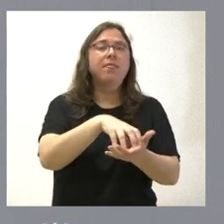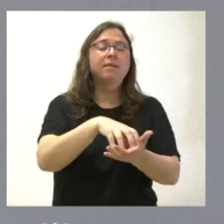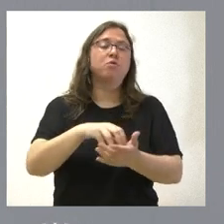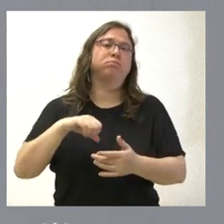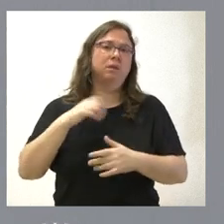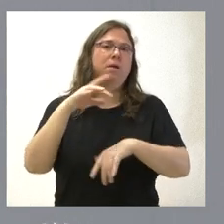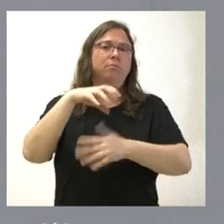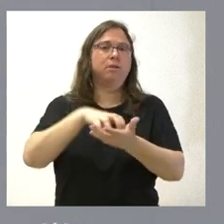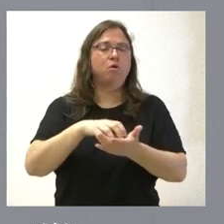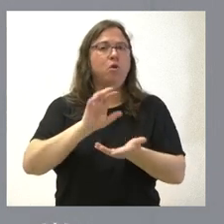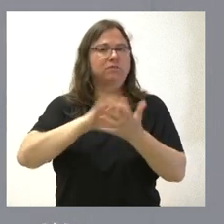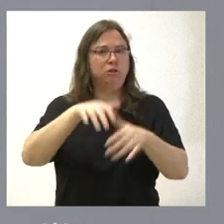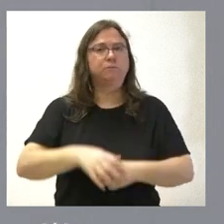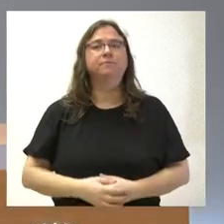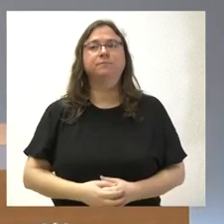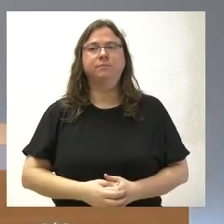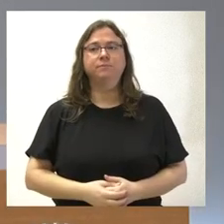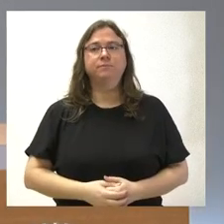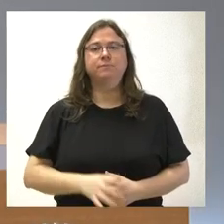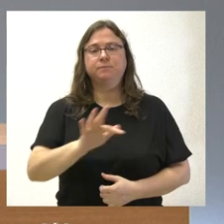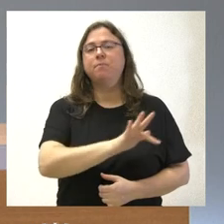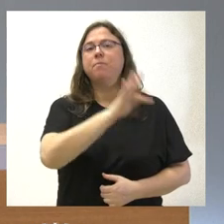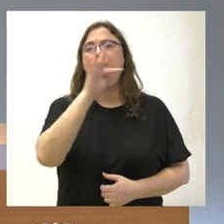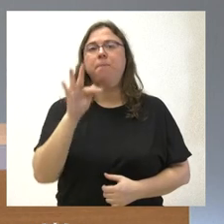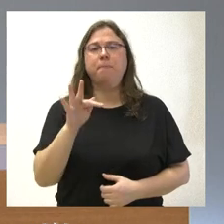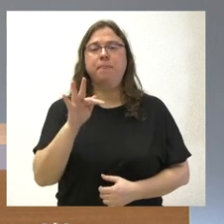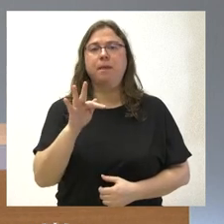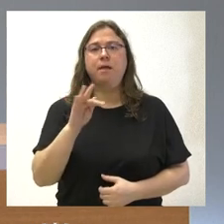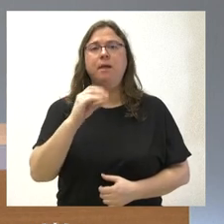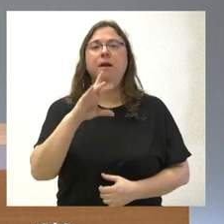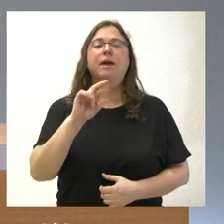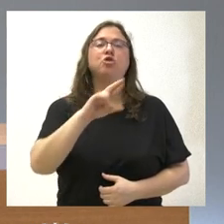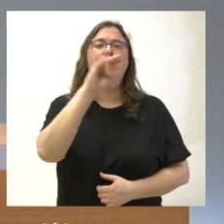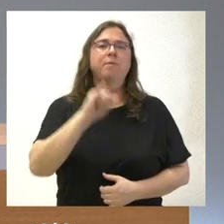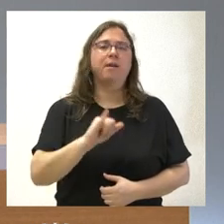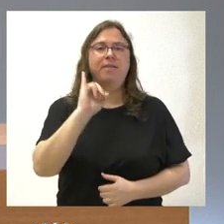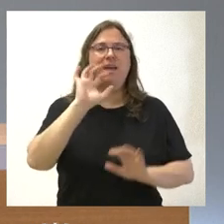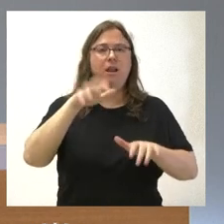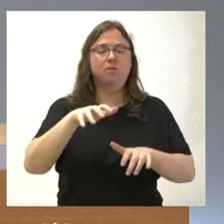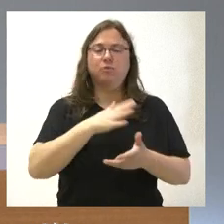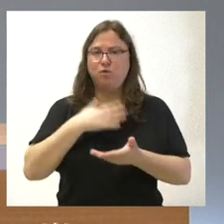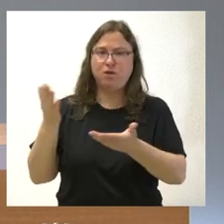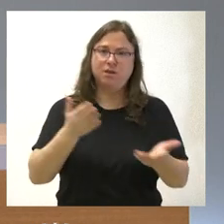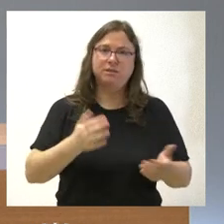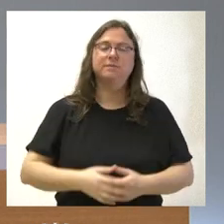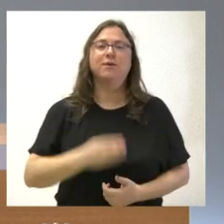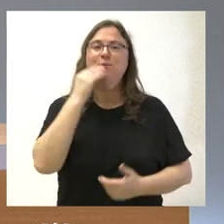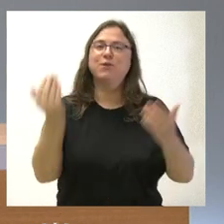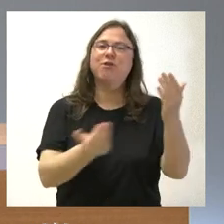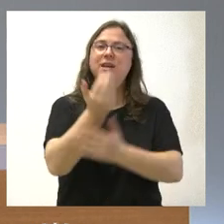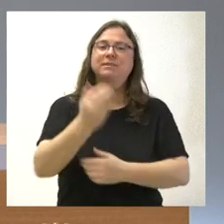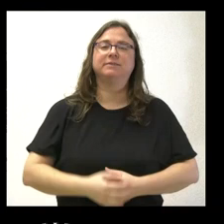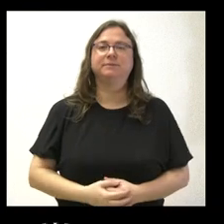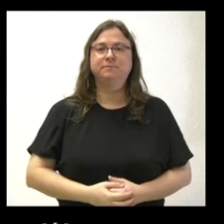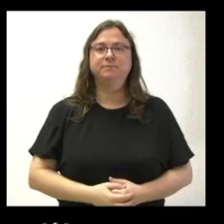comunidad Autónoma es el turno ahora de Carlos Domínguez de y león cuando quieras Carlos buenos días